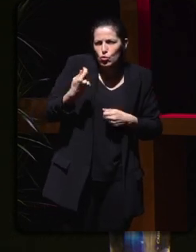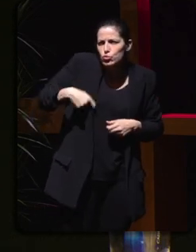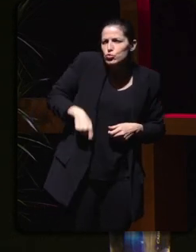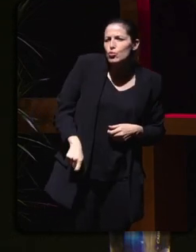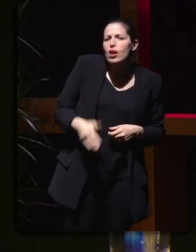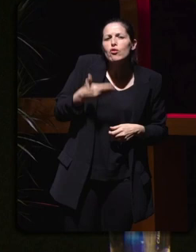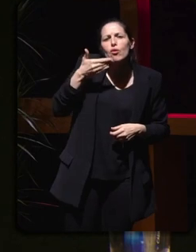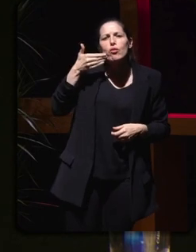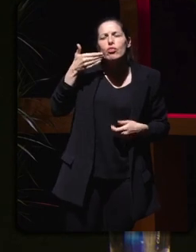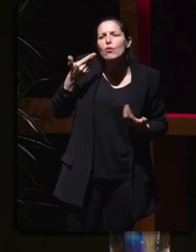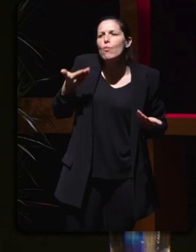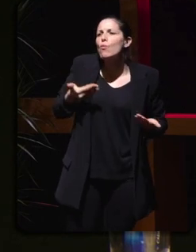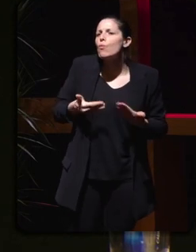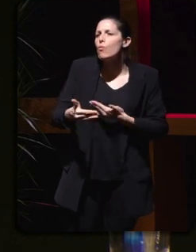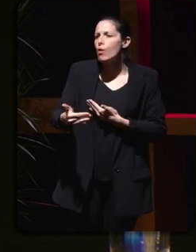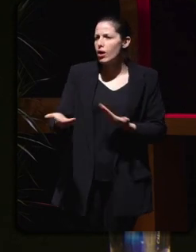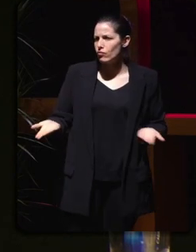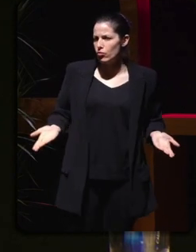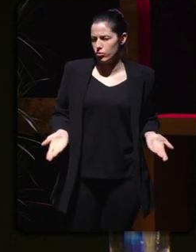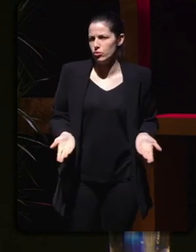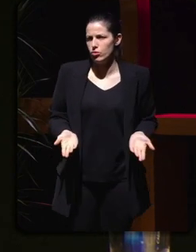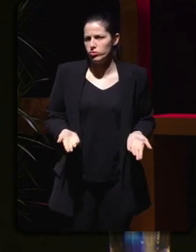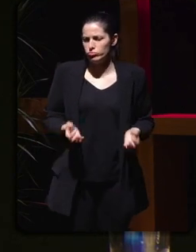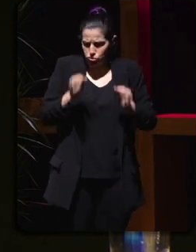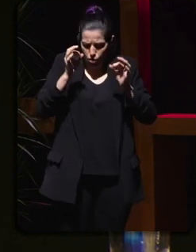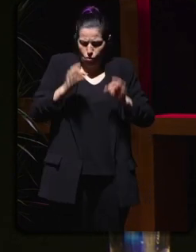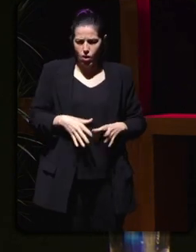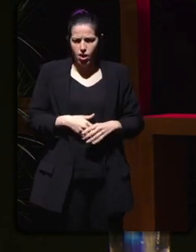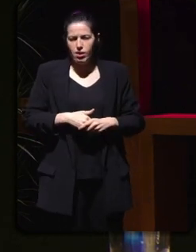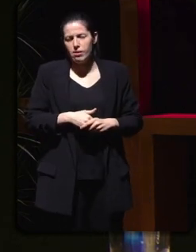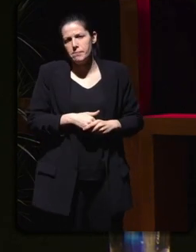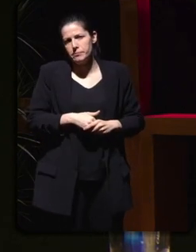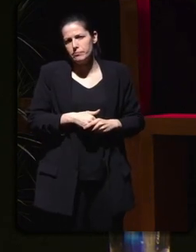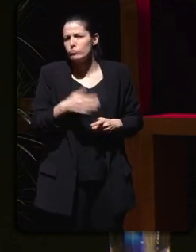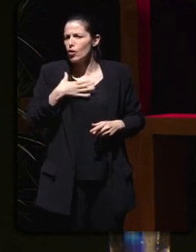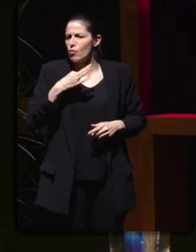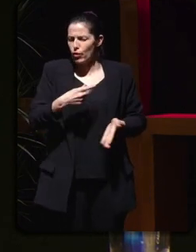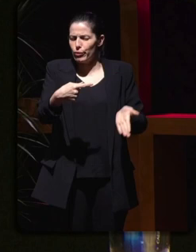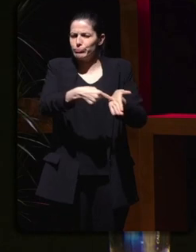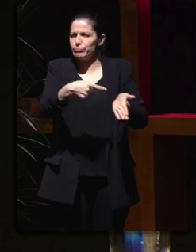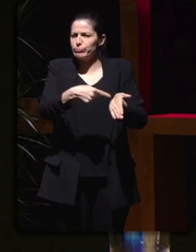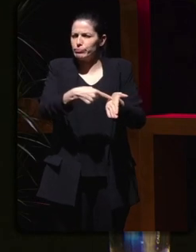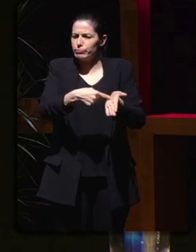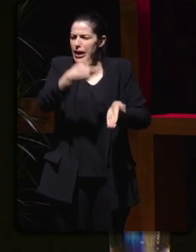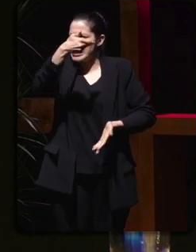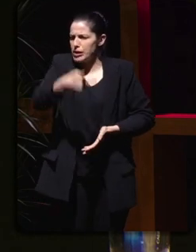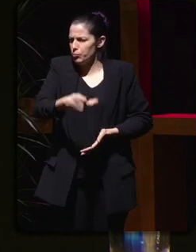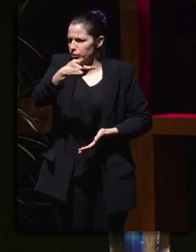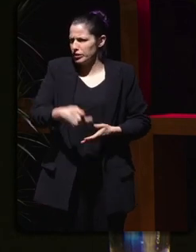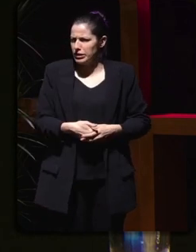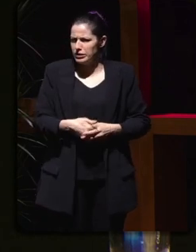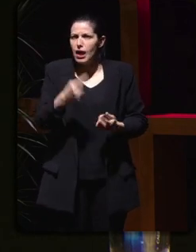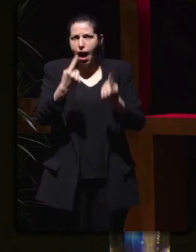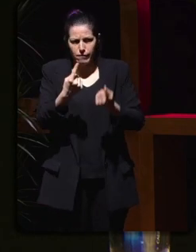dónde En qué momento salió de la ecuación esto es igual Claro que puedo reivindicar cosas más importantes y a veces